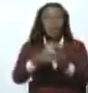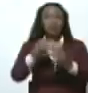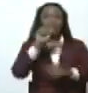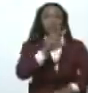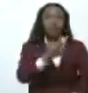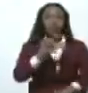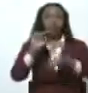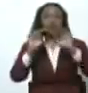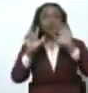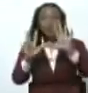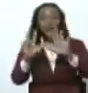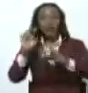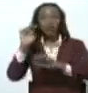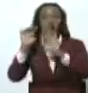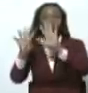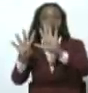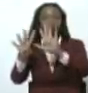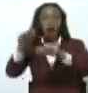360.389 votos,